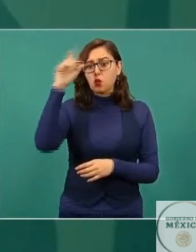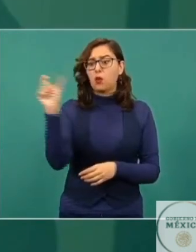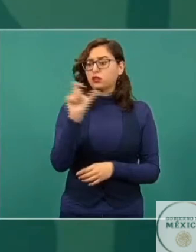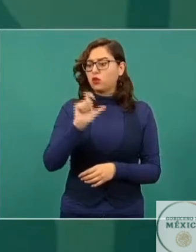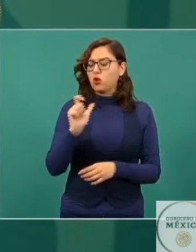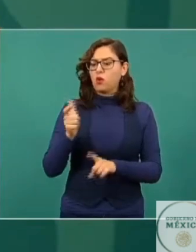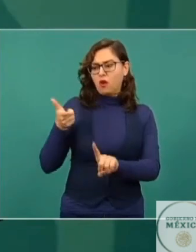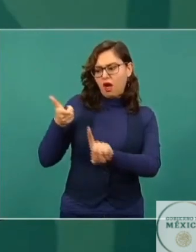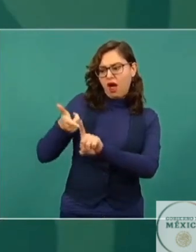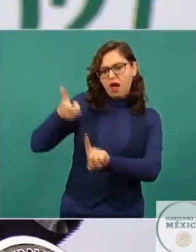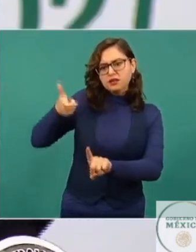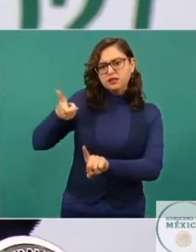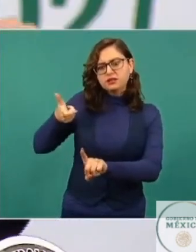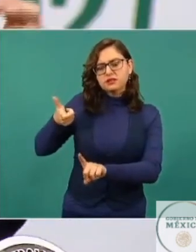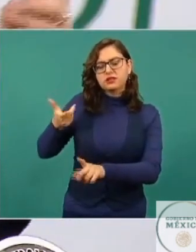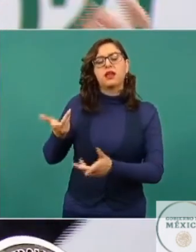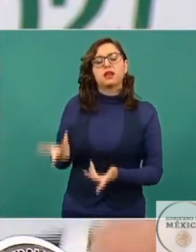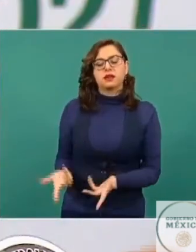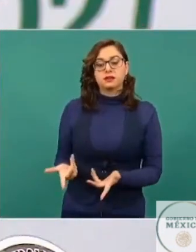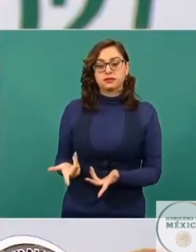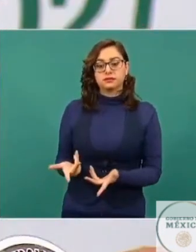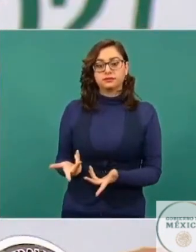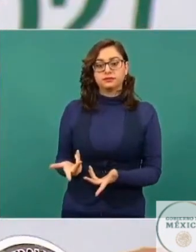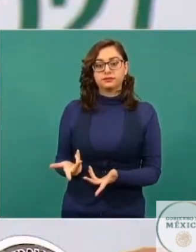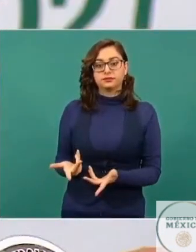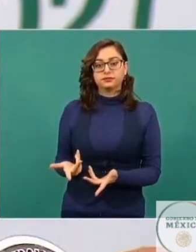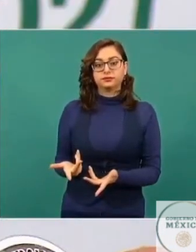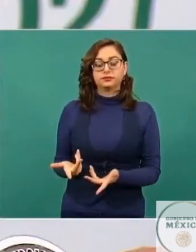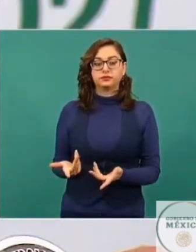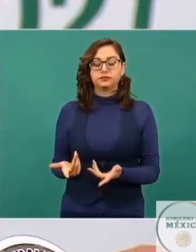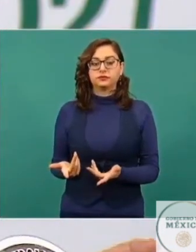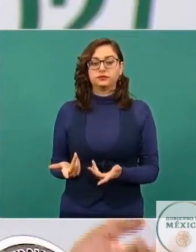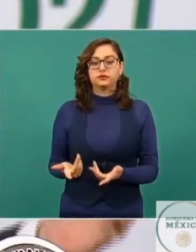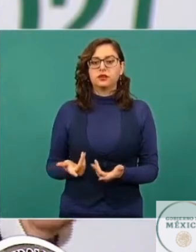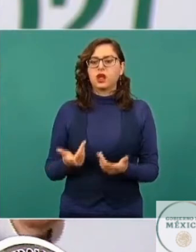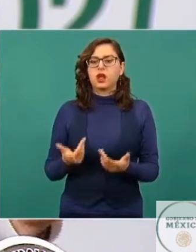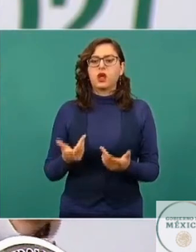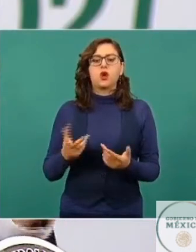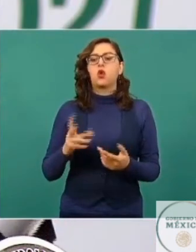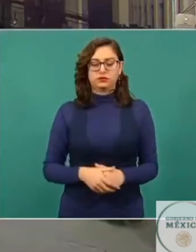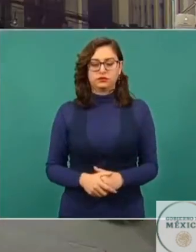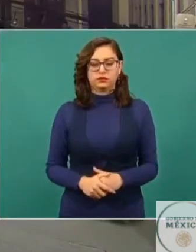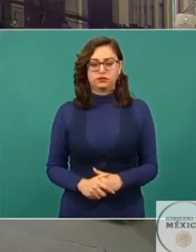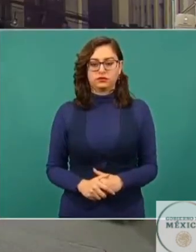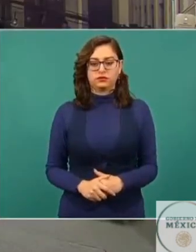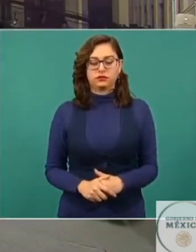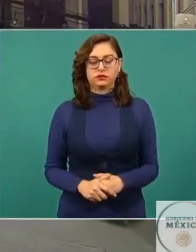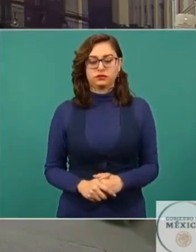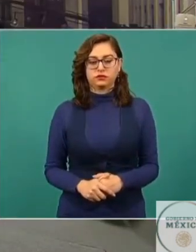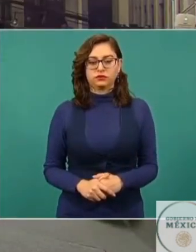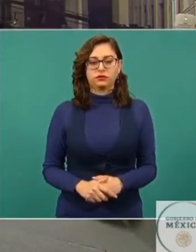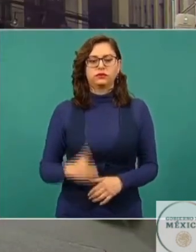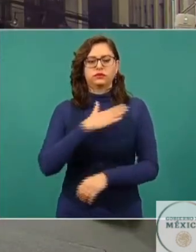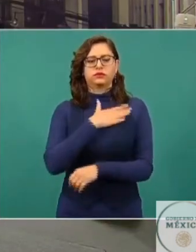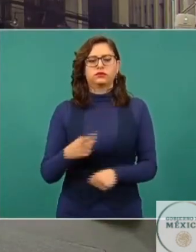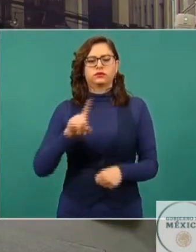visto en los gobiernos anteriores. Vamos a ir a la conferencia muy rápidamente. Buenos días,